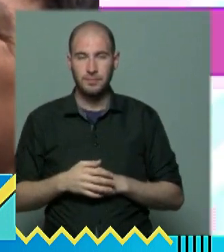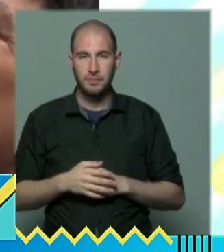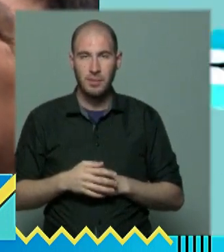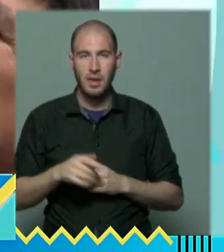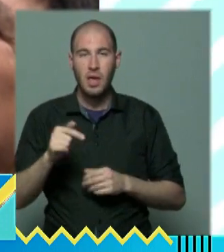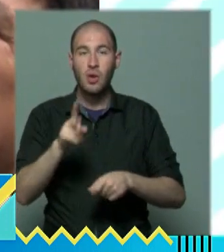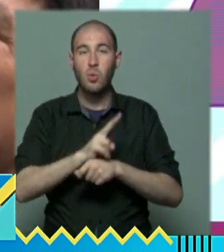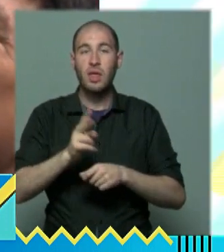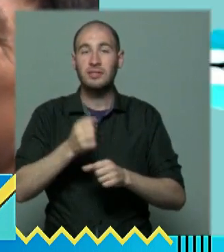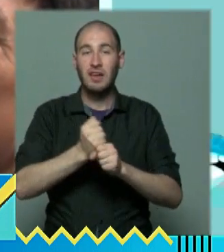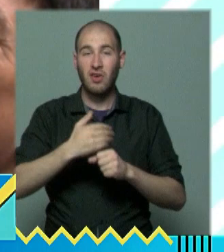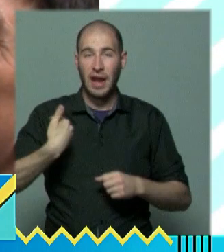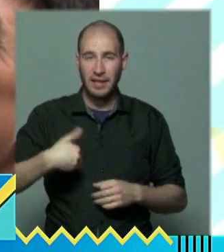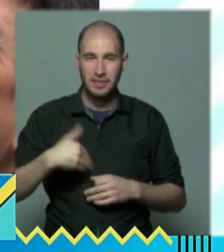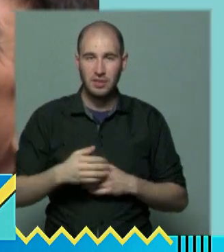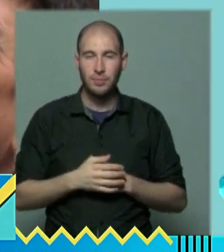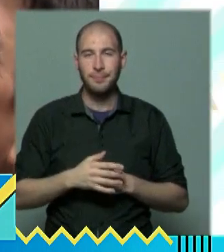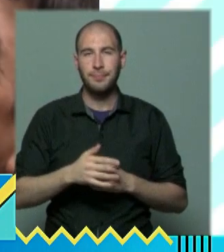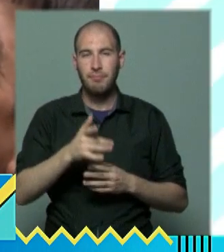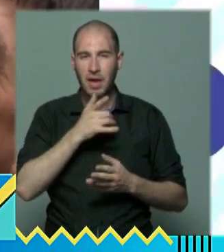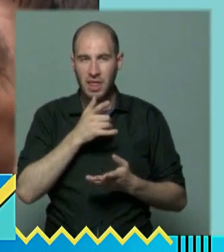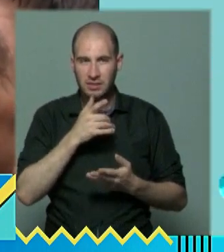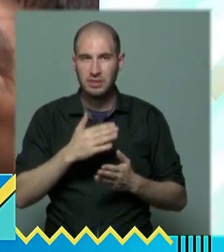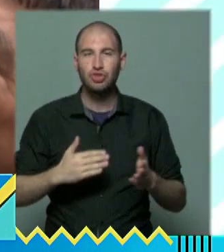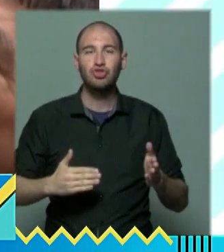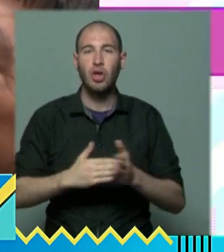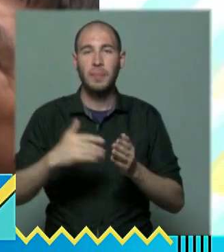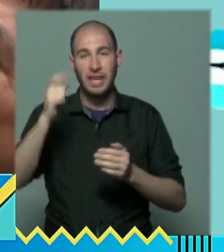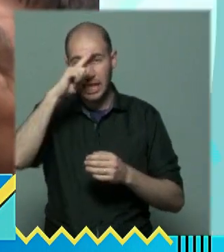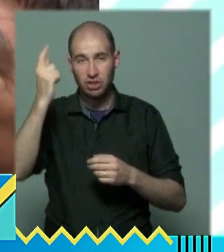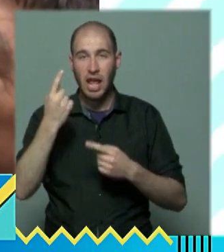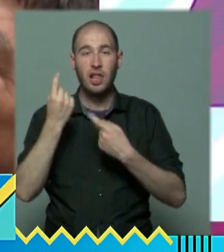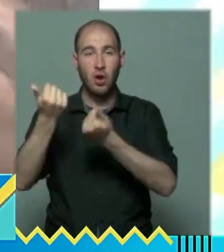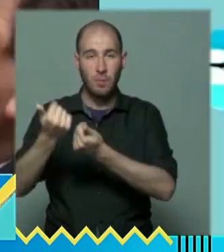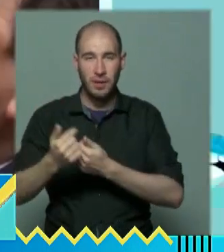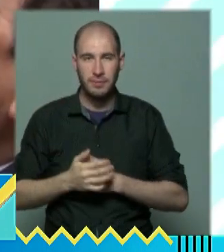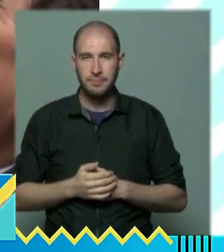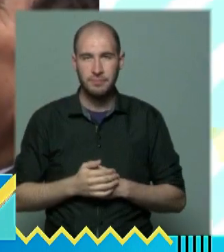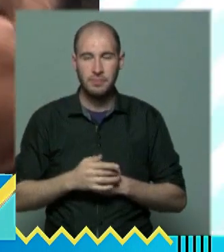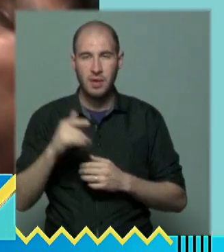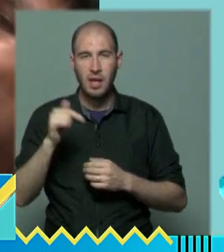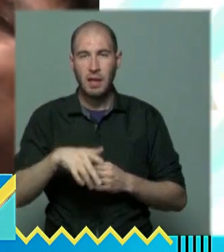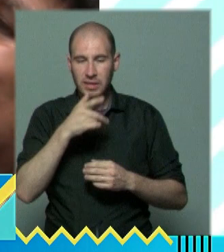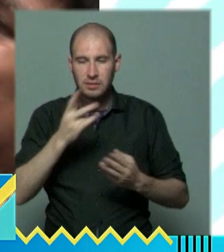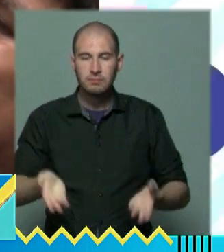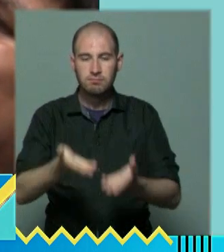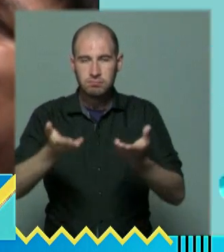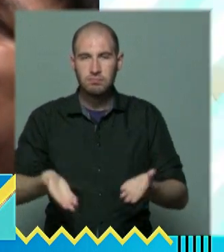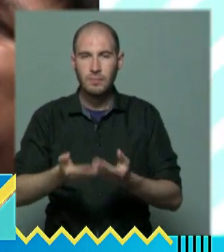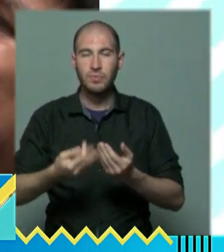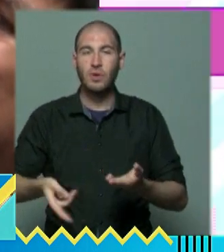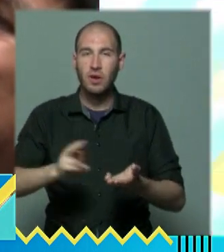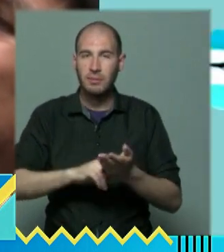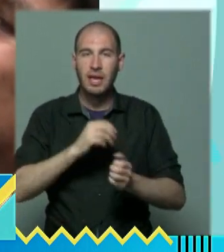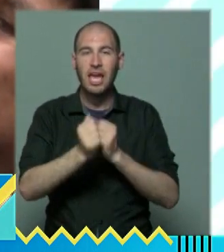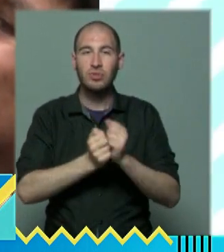la protección del empleo argentino con una suerte de ponerle un freno a las importaciones y eso generar una suerte de reactivación en